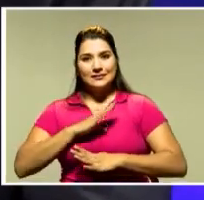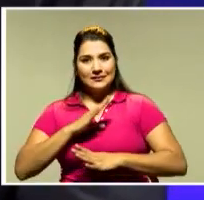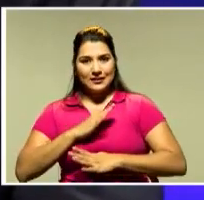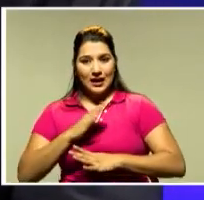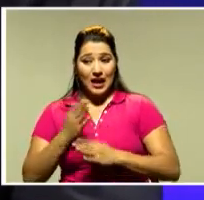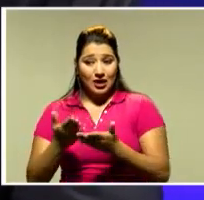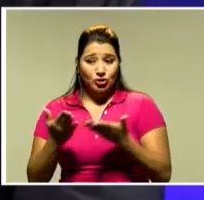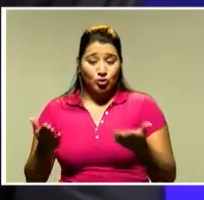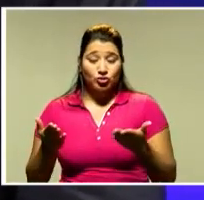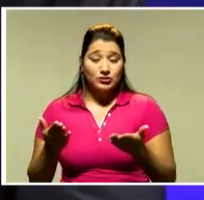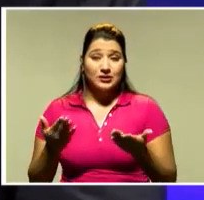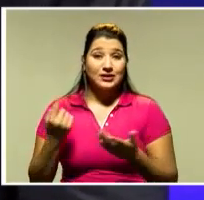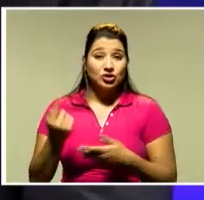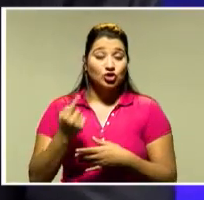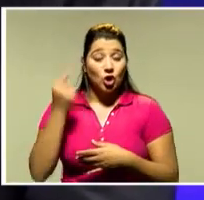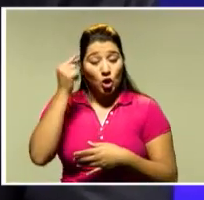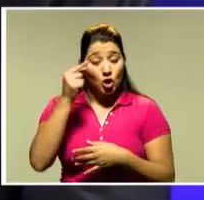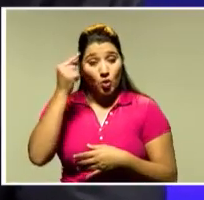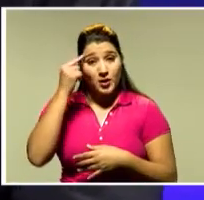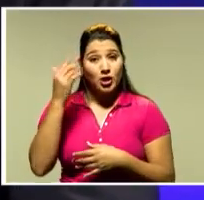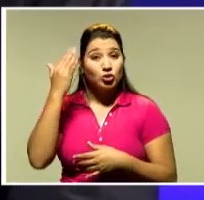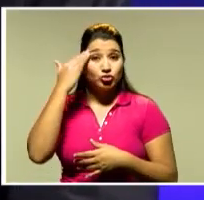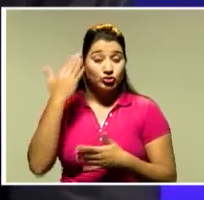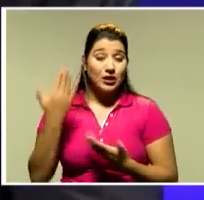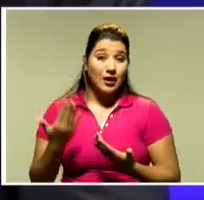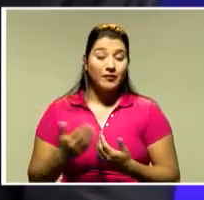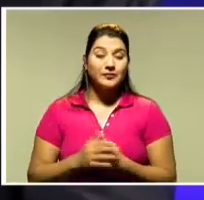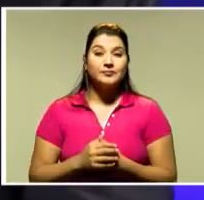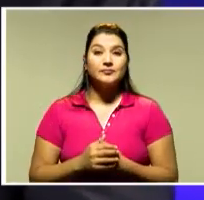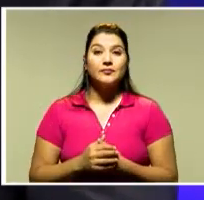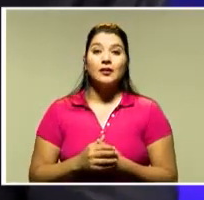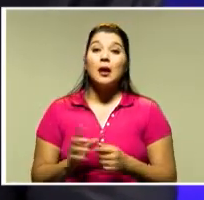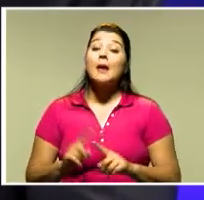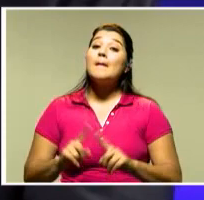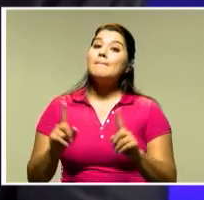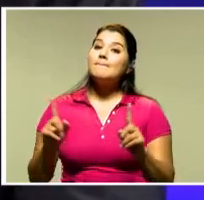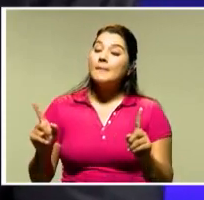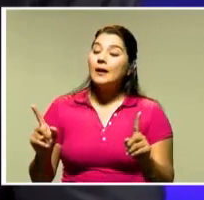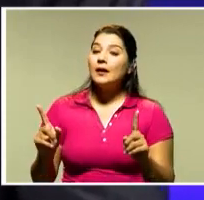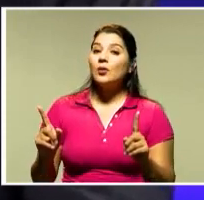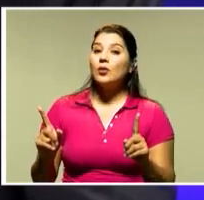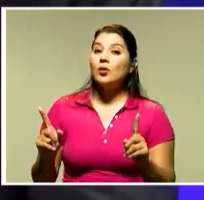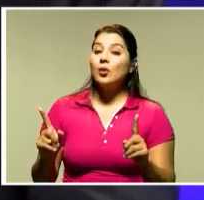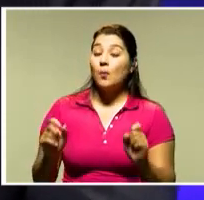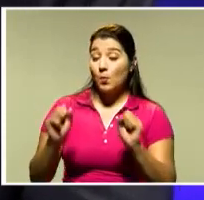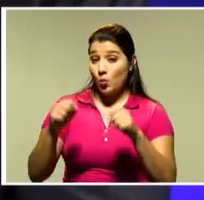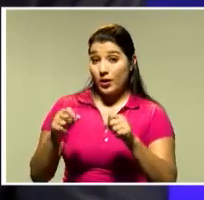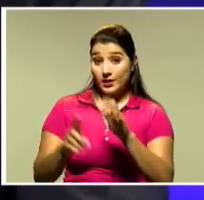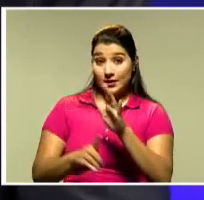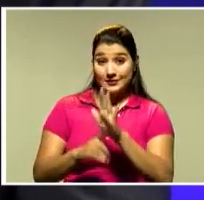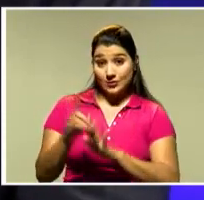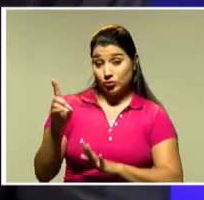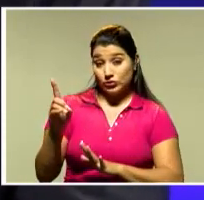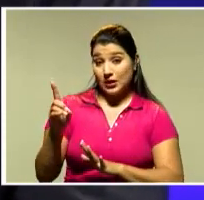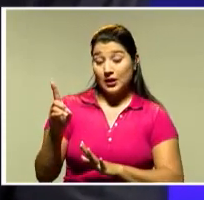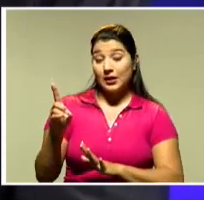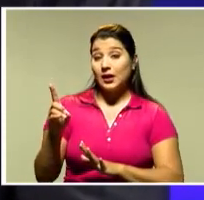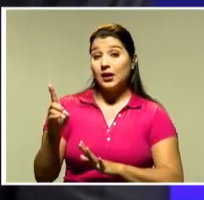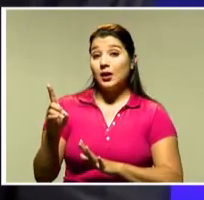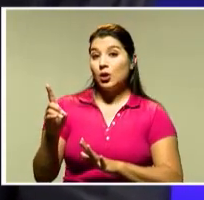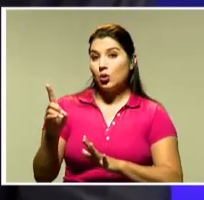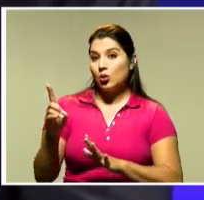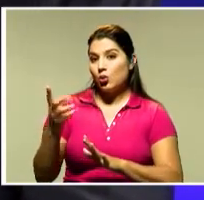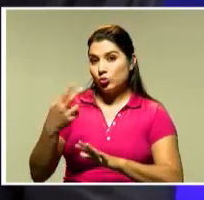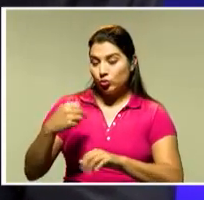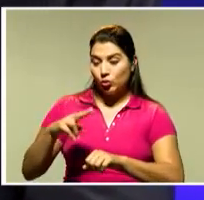que solo el Estado además sabe y puede hacer, intervenir cuando tiene que intervenir, pero que las fuerzas del mercado puedan desarrollar lo que normalmente